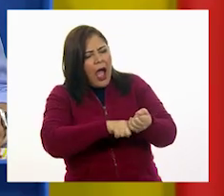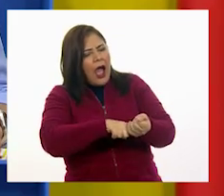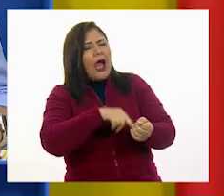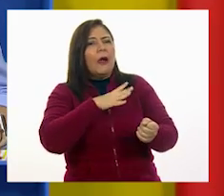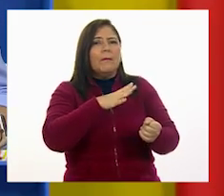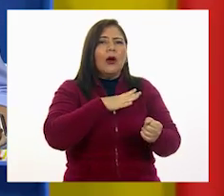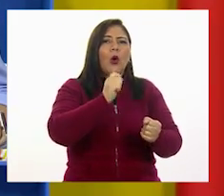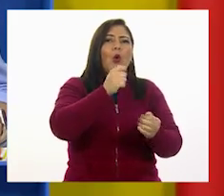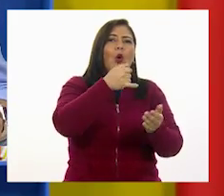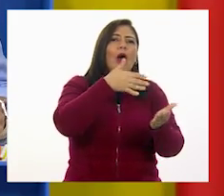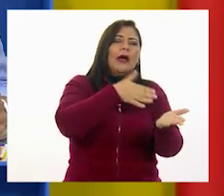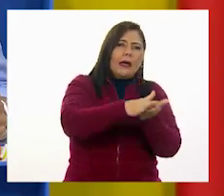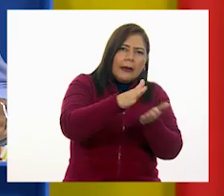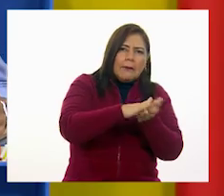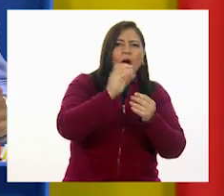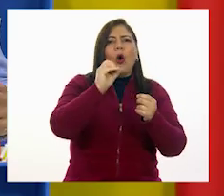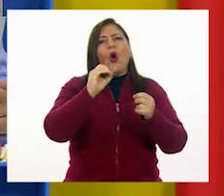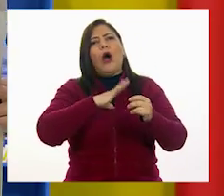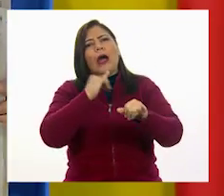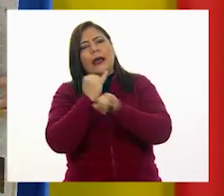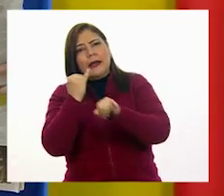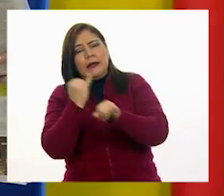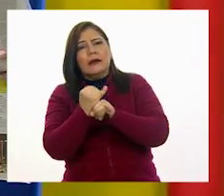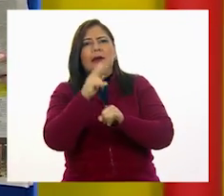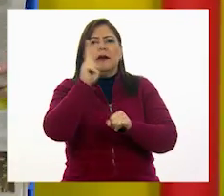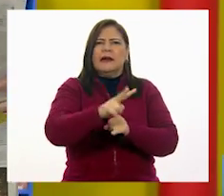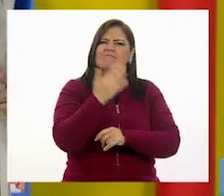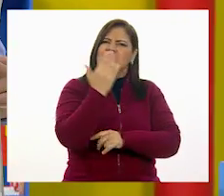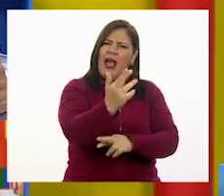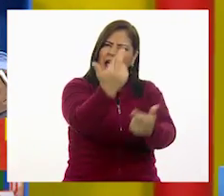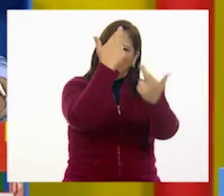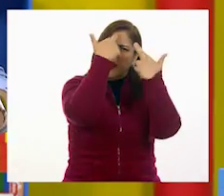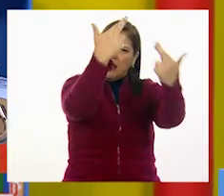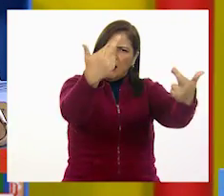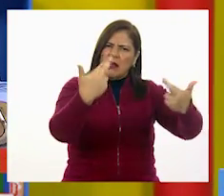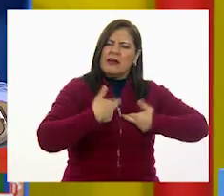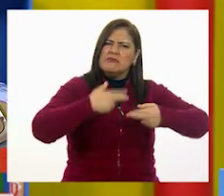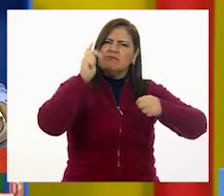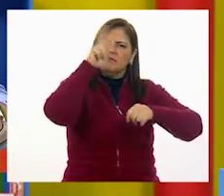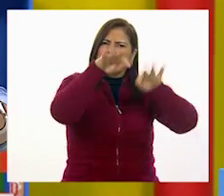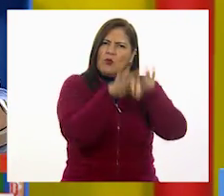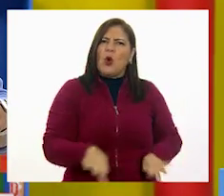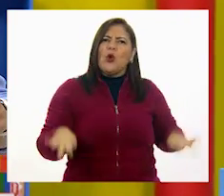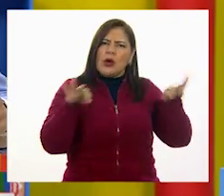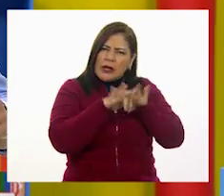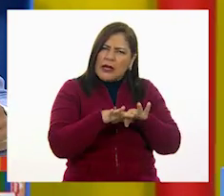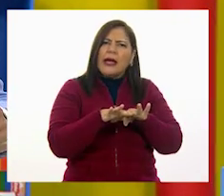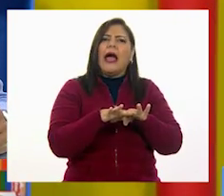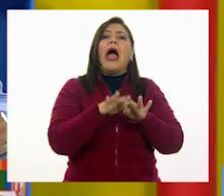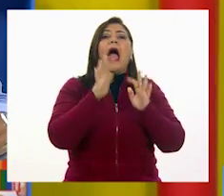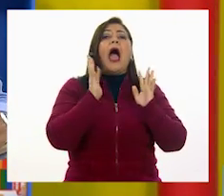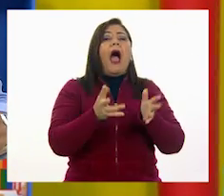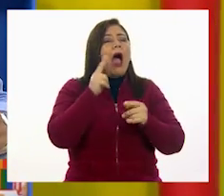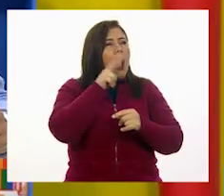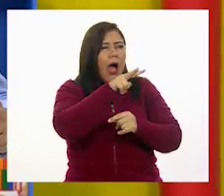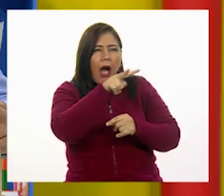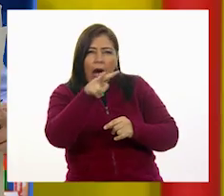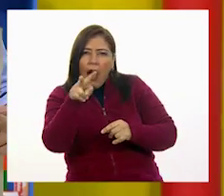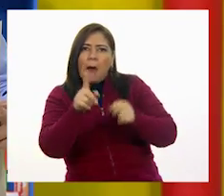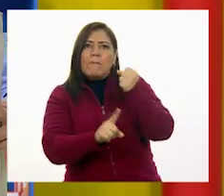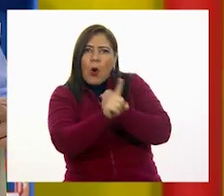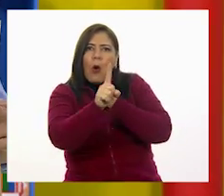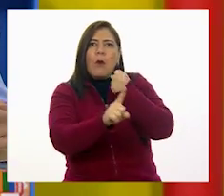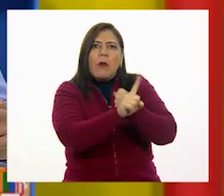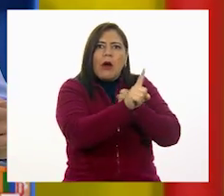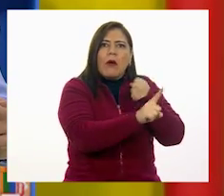o digitales, en sus peticiones se exigen respeto a su importancia. Ya se han presentado muchos problemas causados